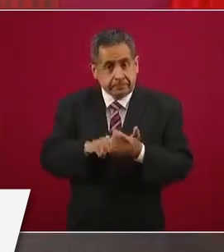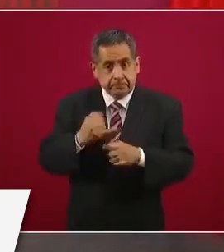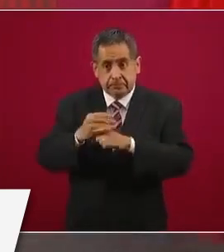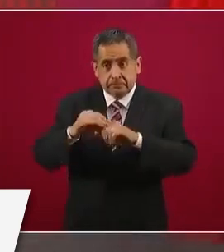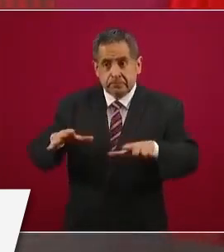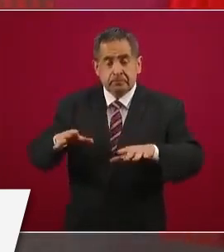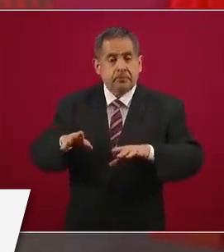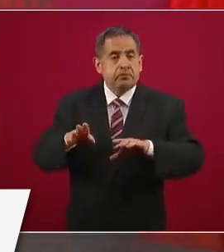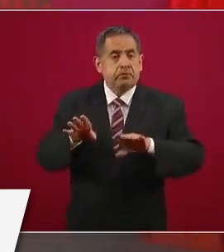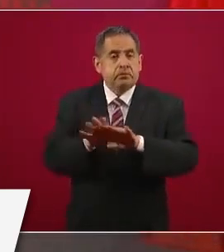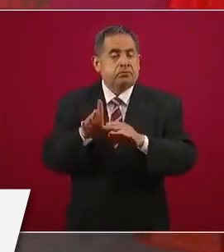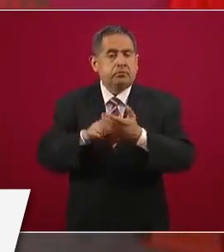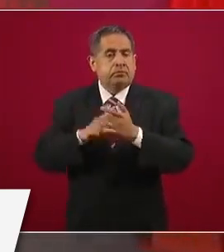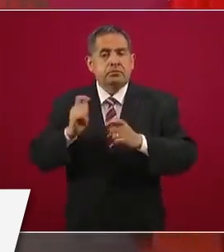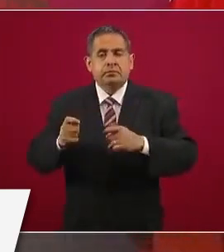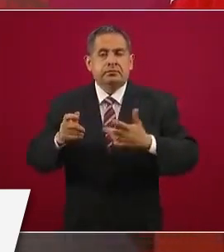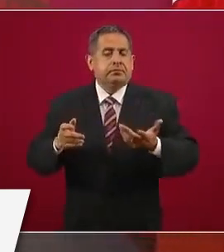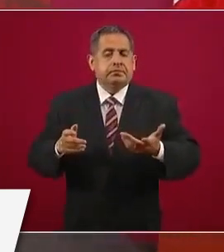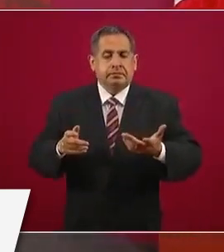ya